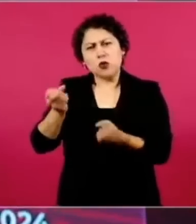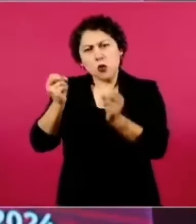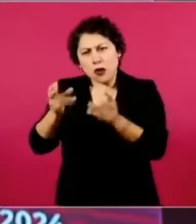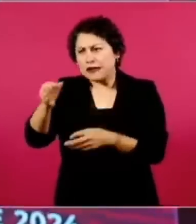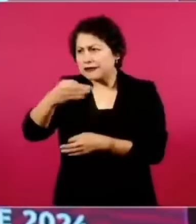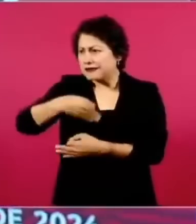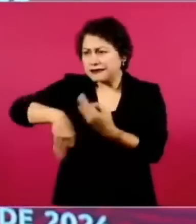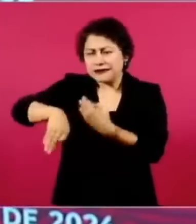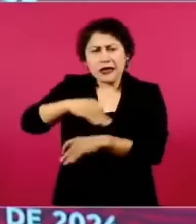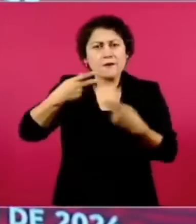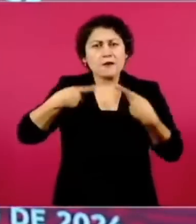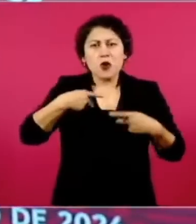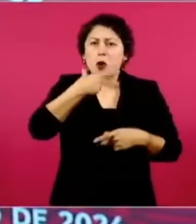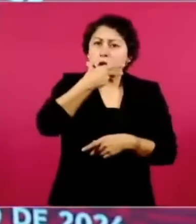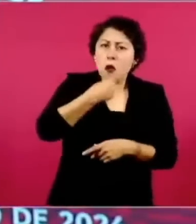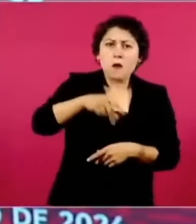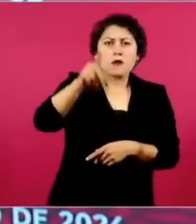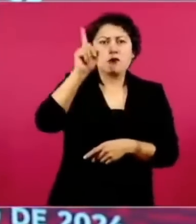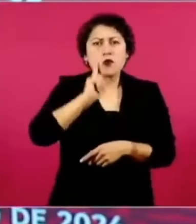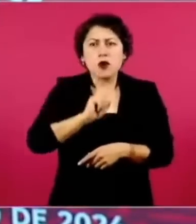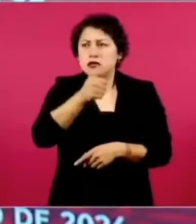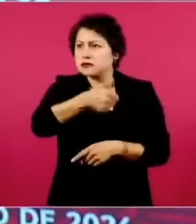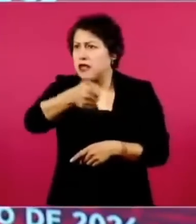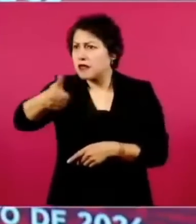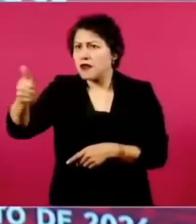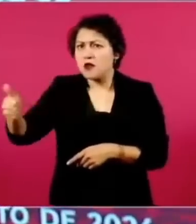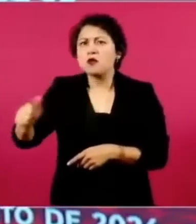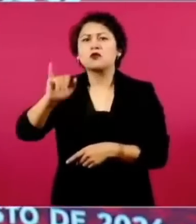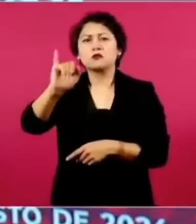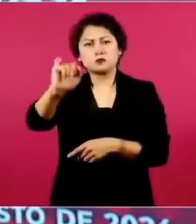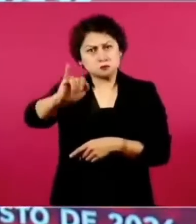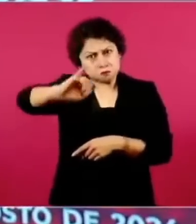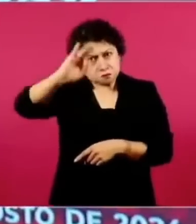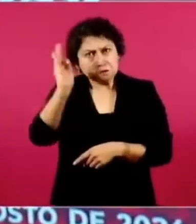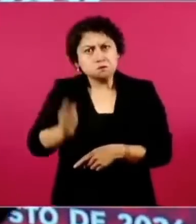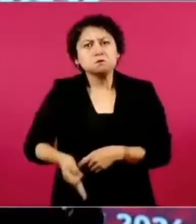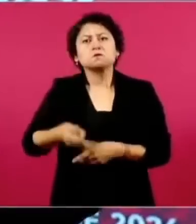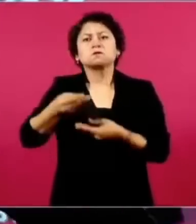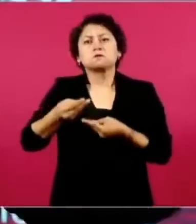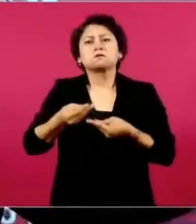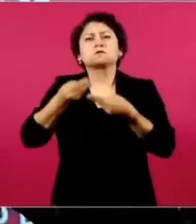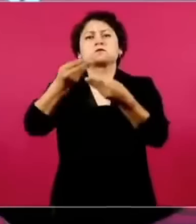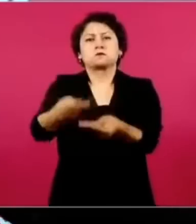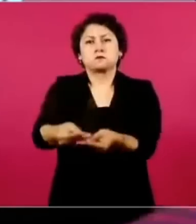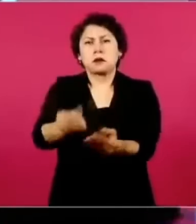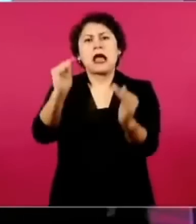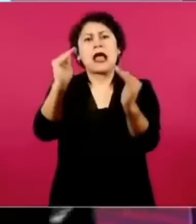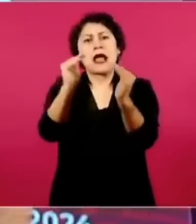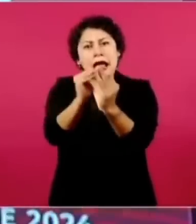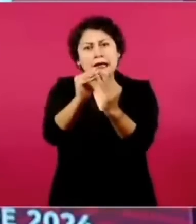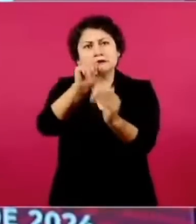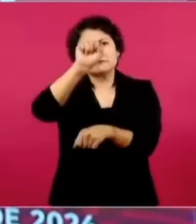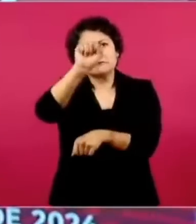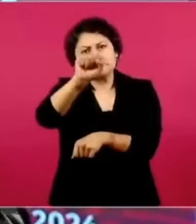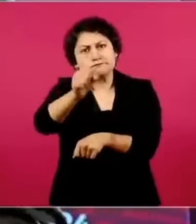colonia, en cada pueblo, solo para eso, para ir casa por casa y entregar el